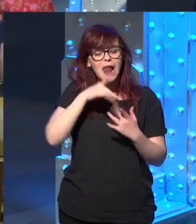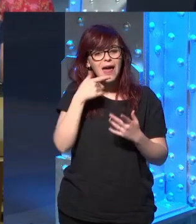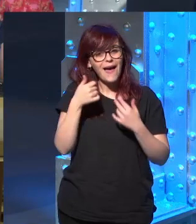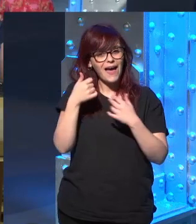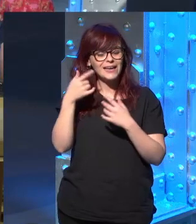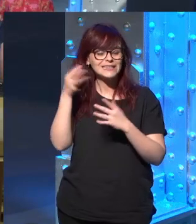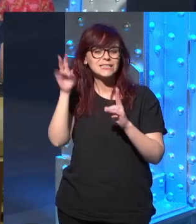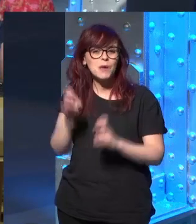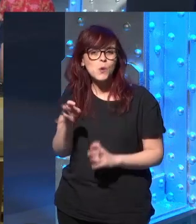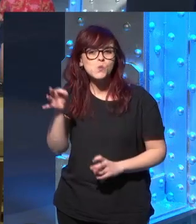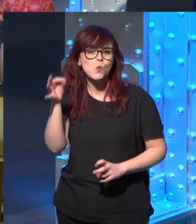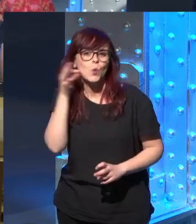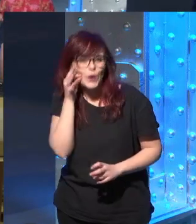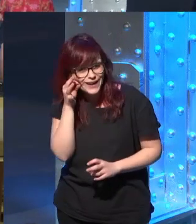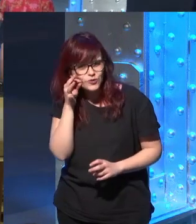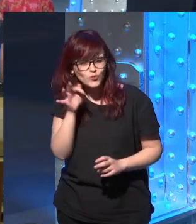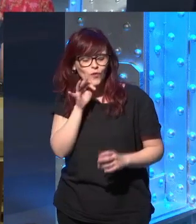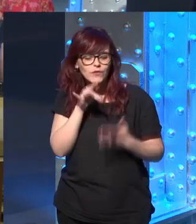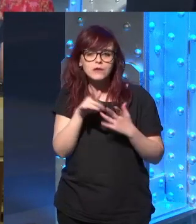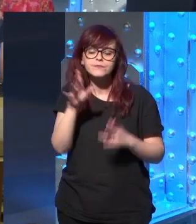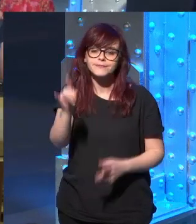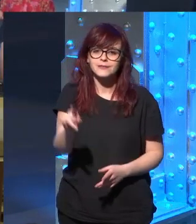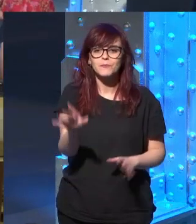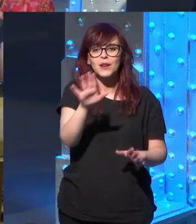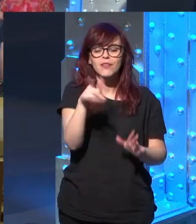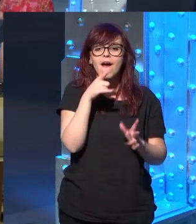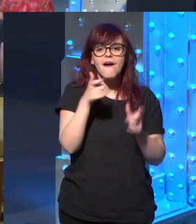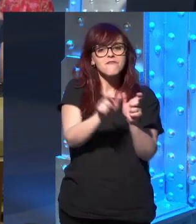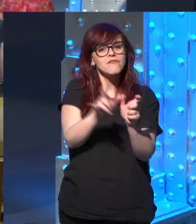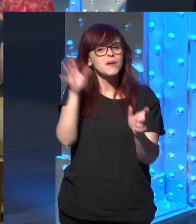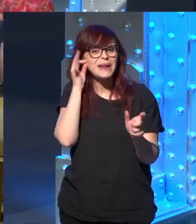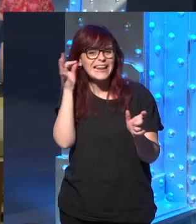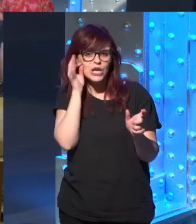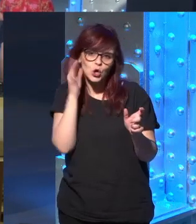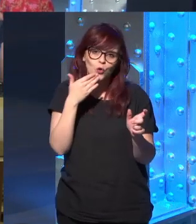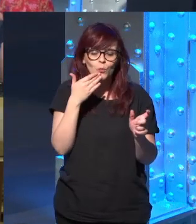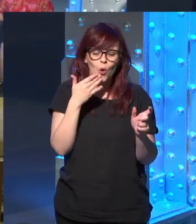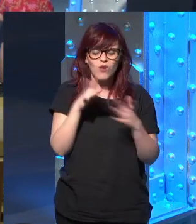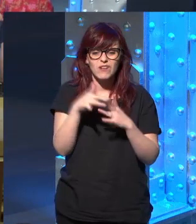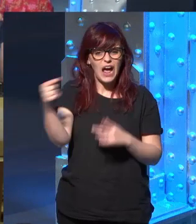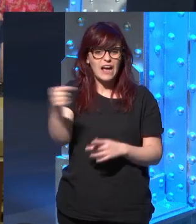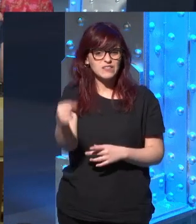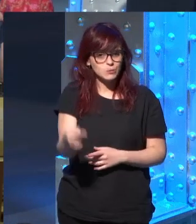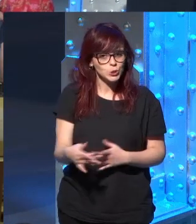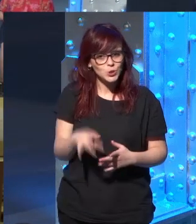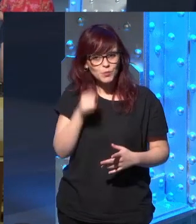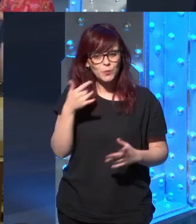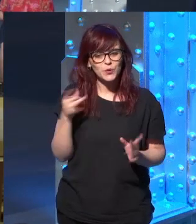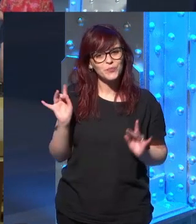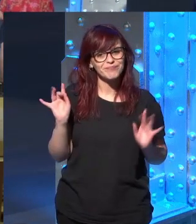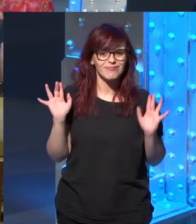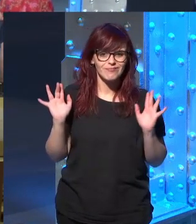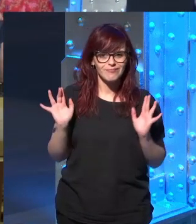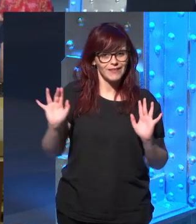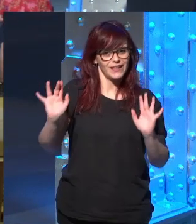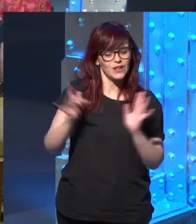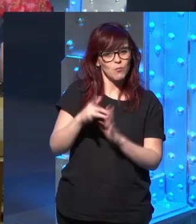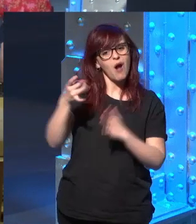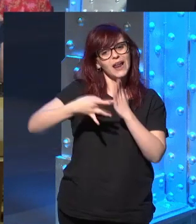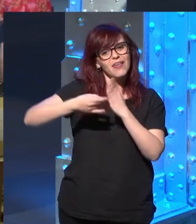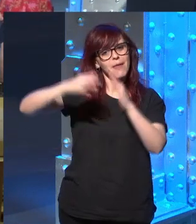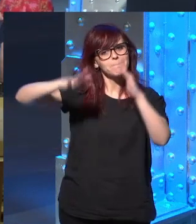creo que siempre se relaciona el adjetivo femenino con algo negativo. Tiene unas connotaciones peyorativas, como si fuera algo de